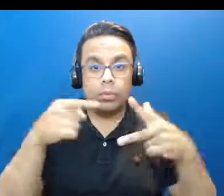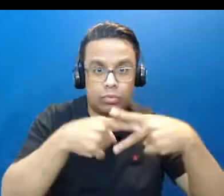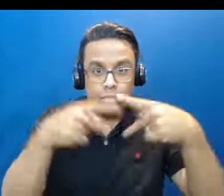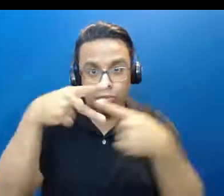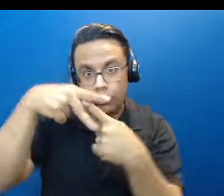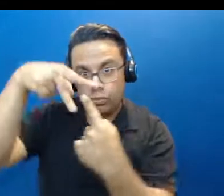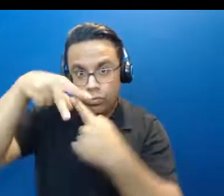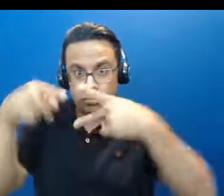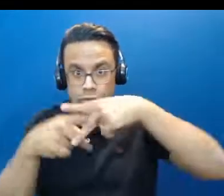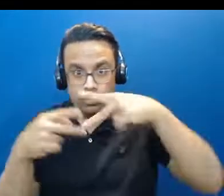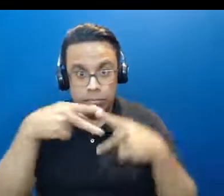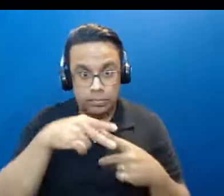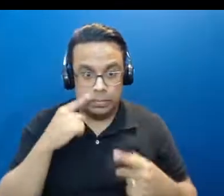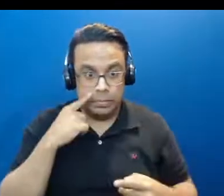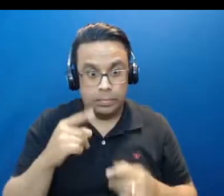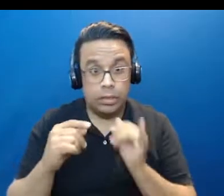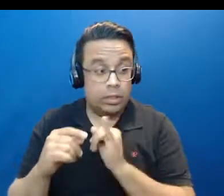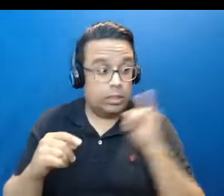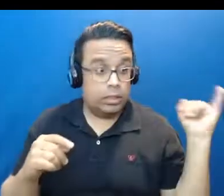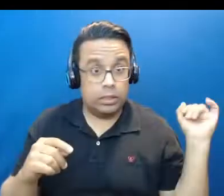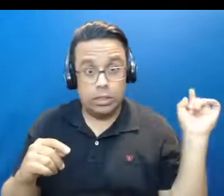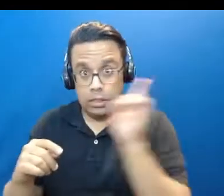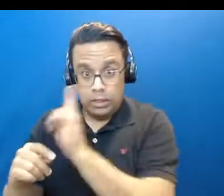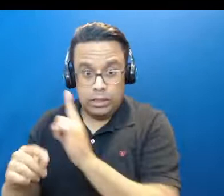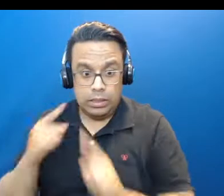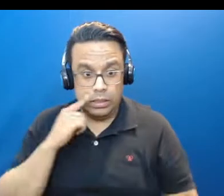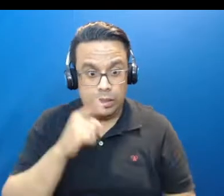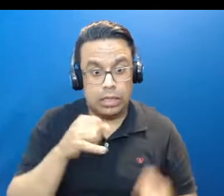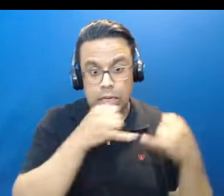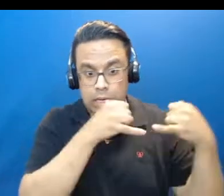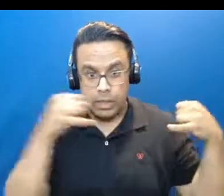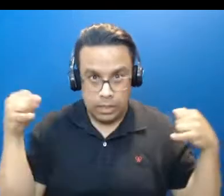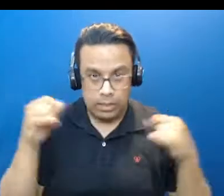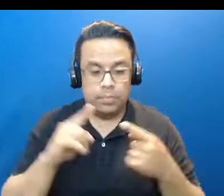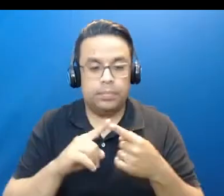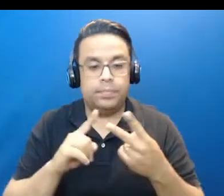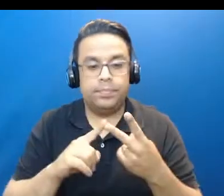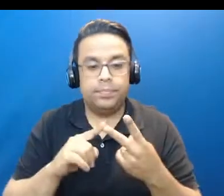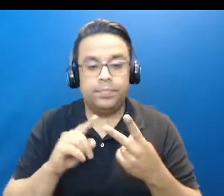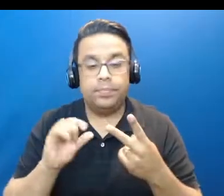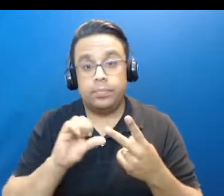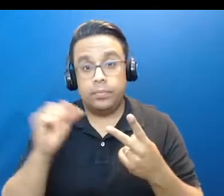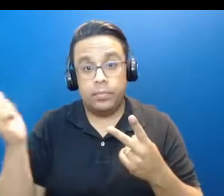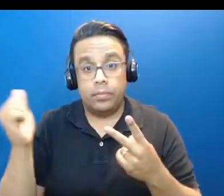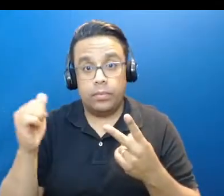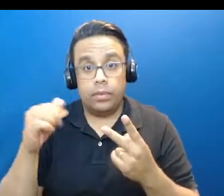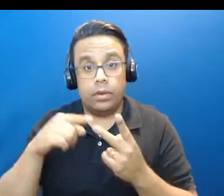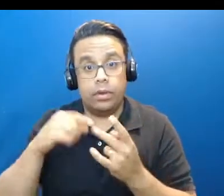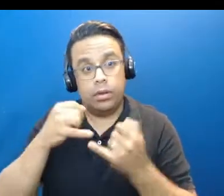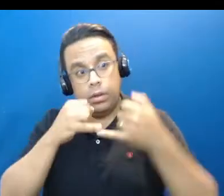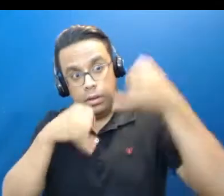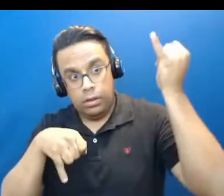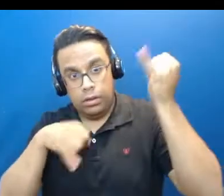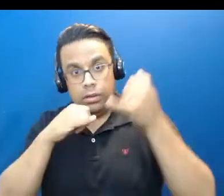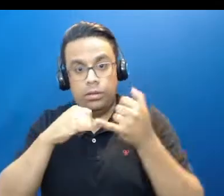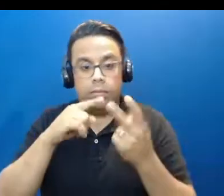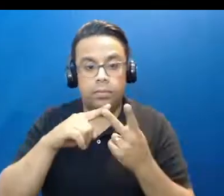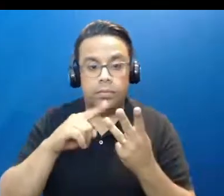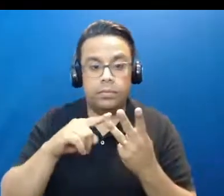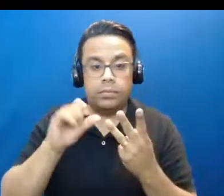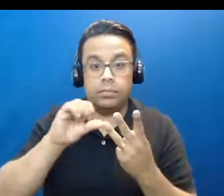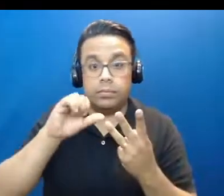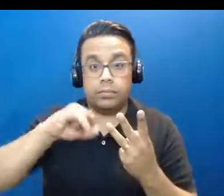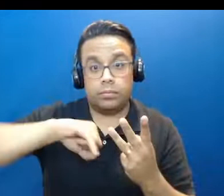herramientas. De izquierda a derecha está la cota lineal, está la cota alineada, está